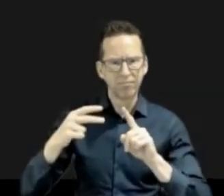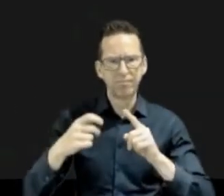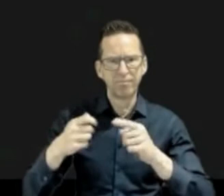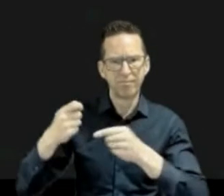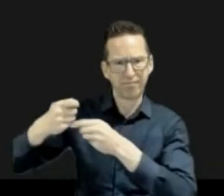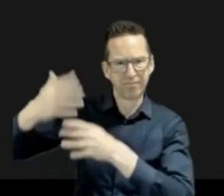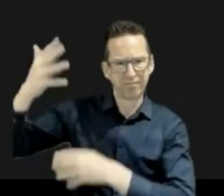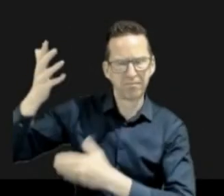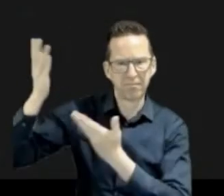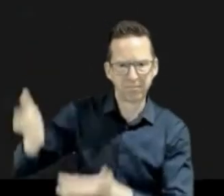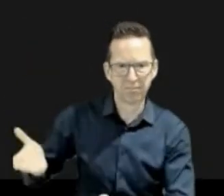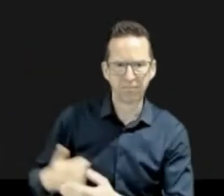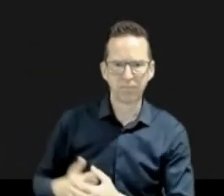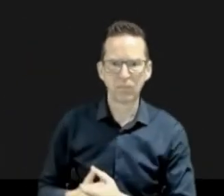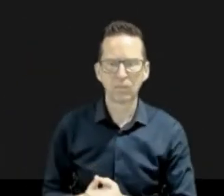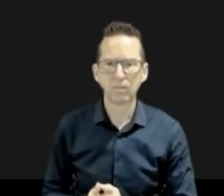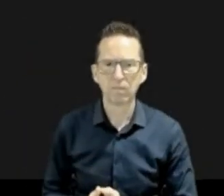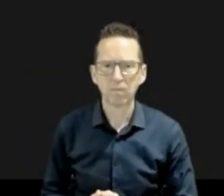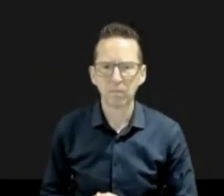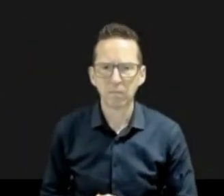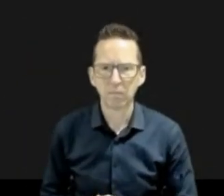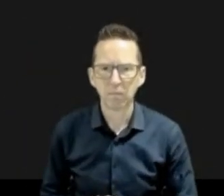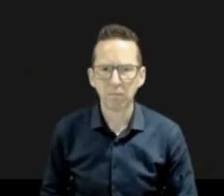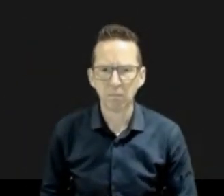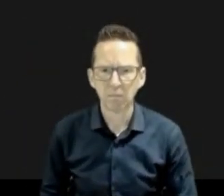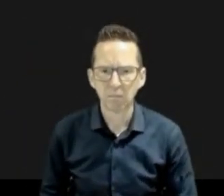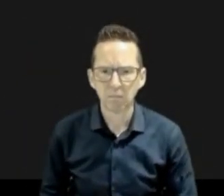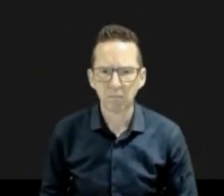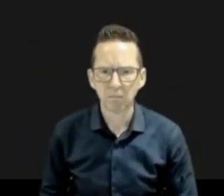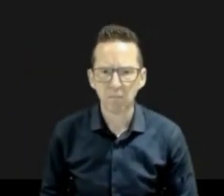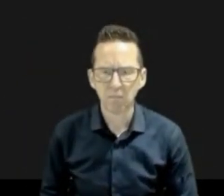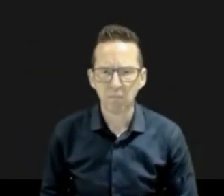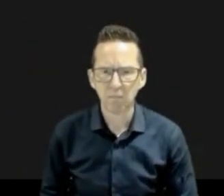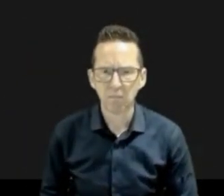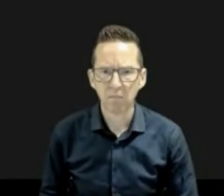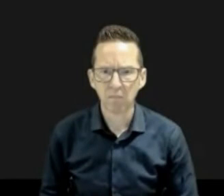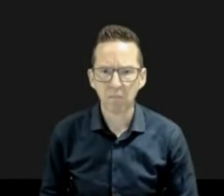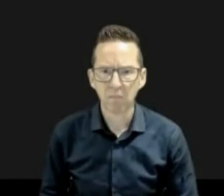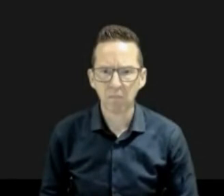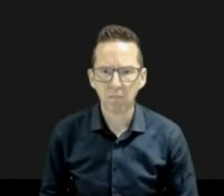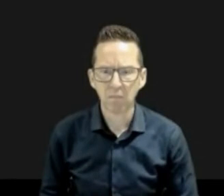con las resoluciones del congreso del último congreso